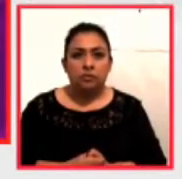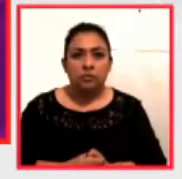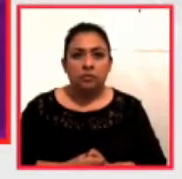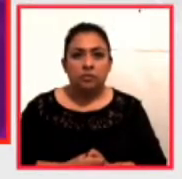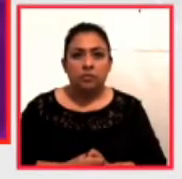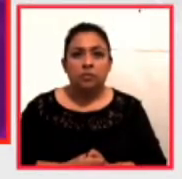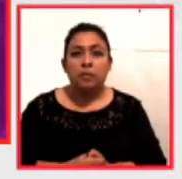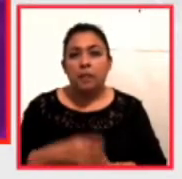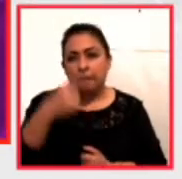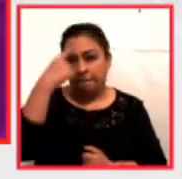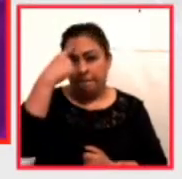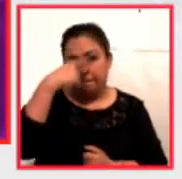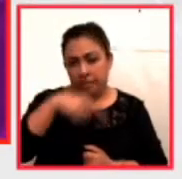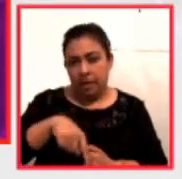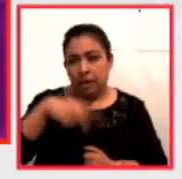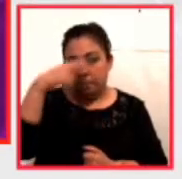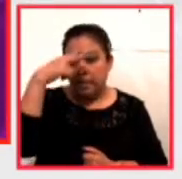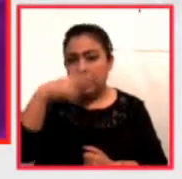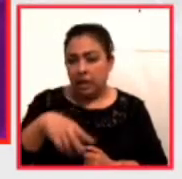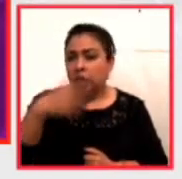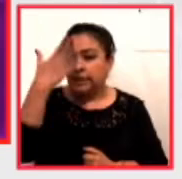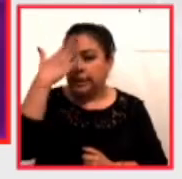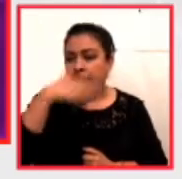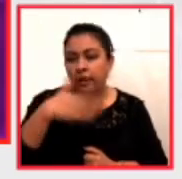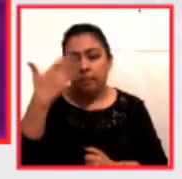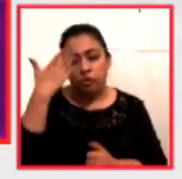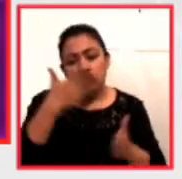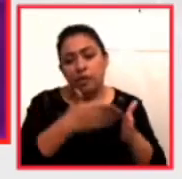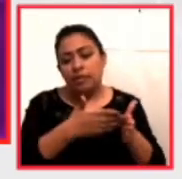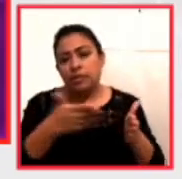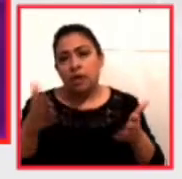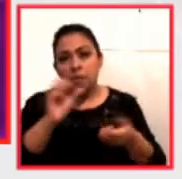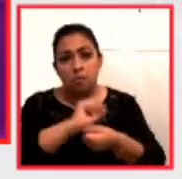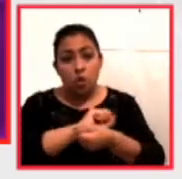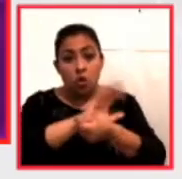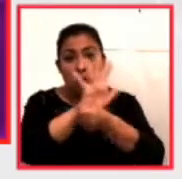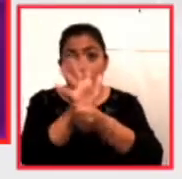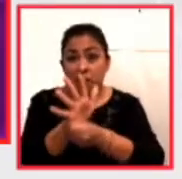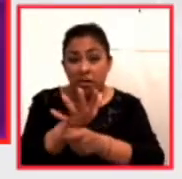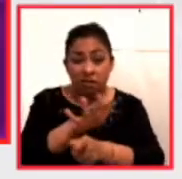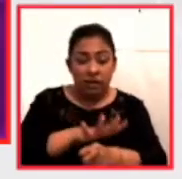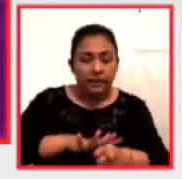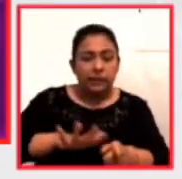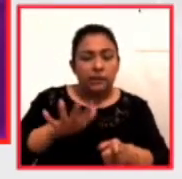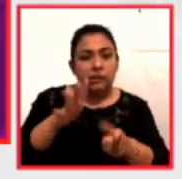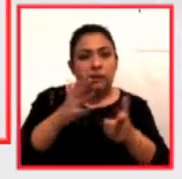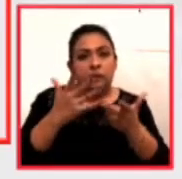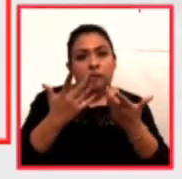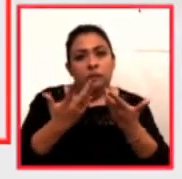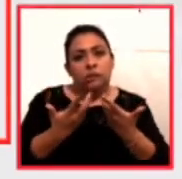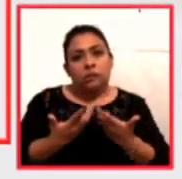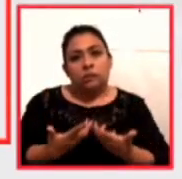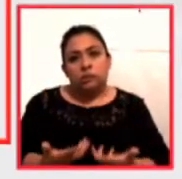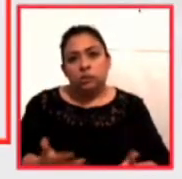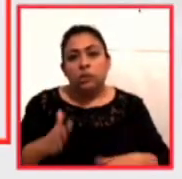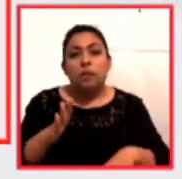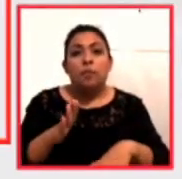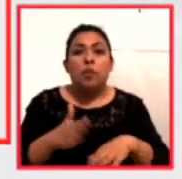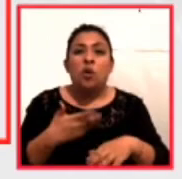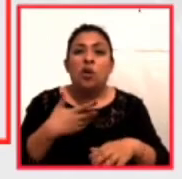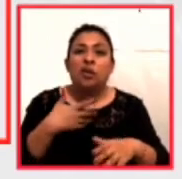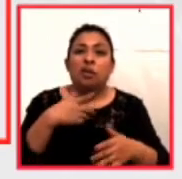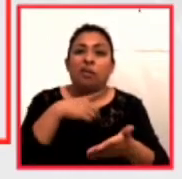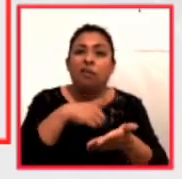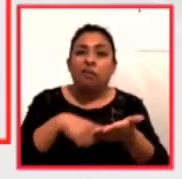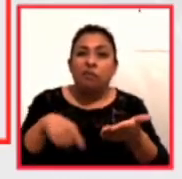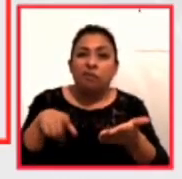Para México. Sabemos que en tiempos de coronavirus el panorama puede ser desalentador justamente por la interrupción de las